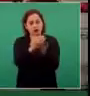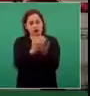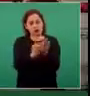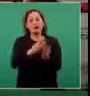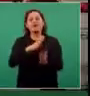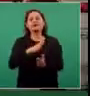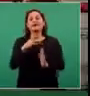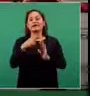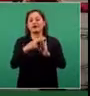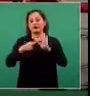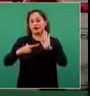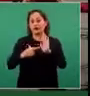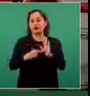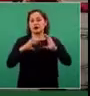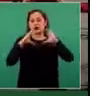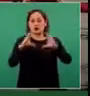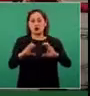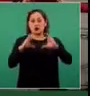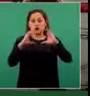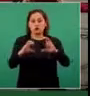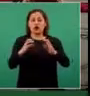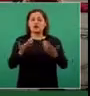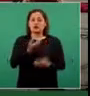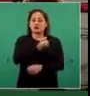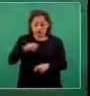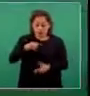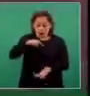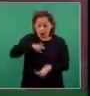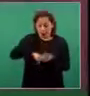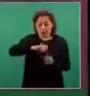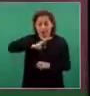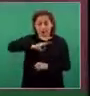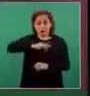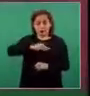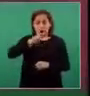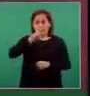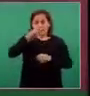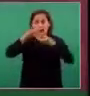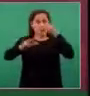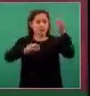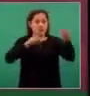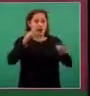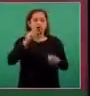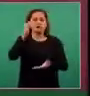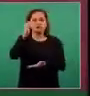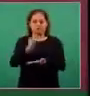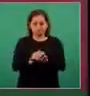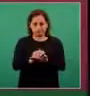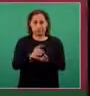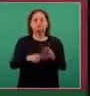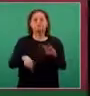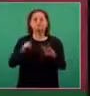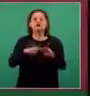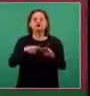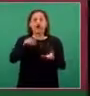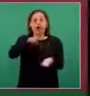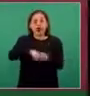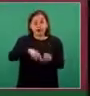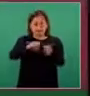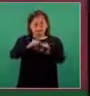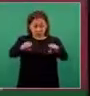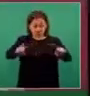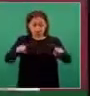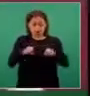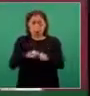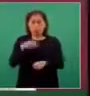de protección sanitaria o de higiene básica. En el salón de clases se ha dispuesto una serie de reglas